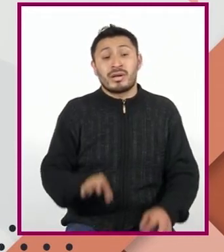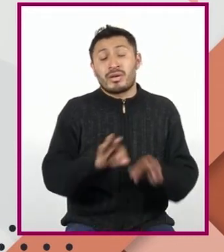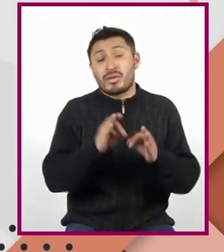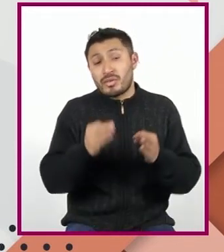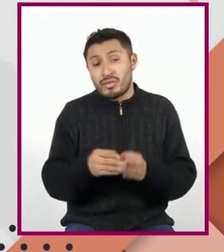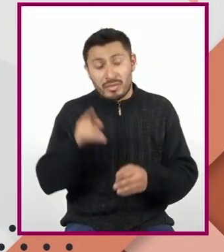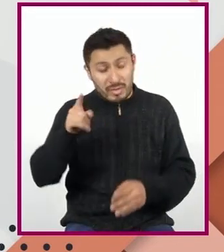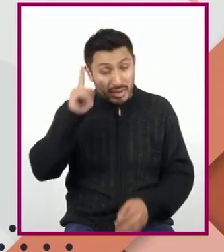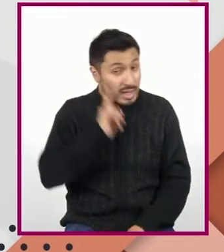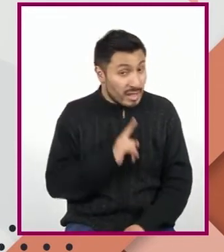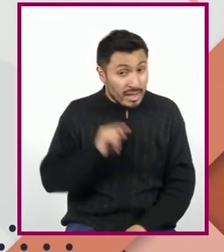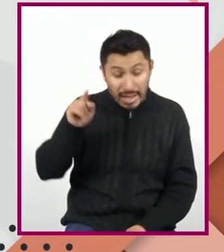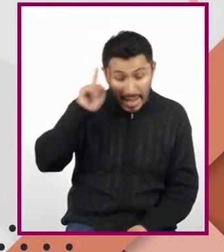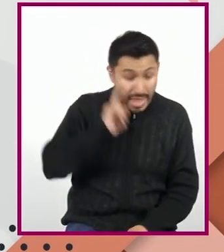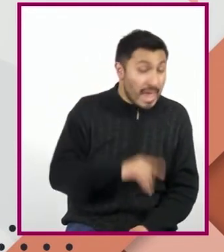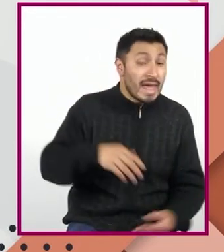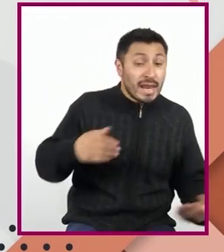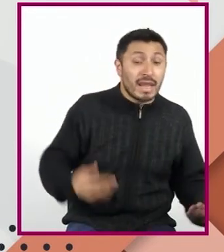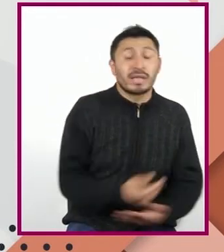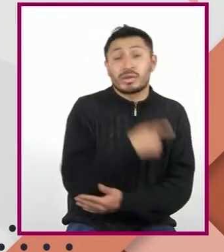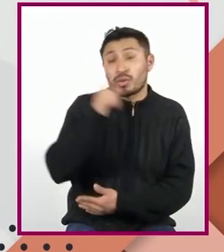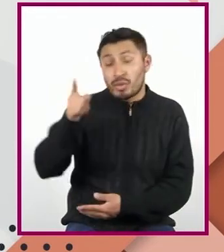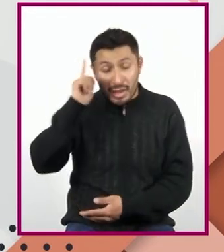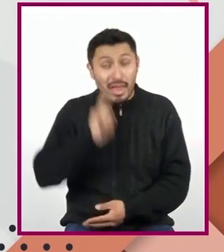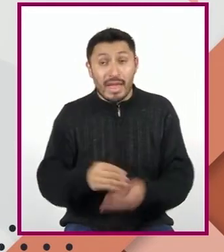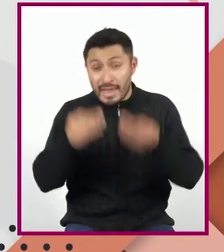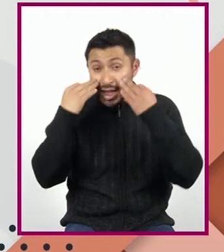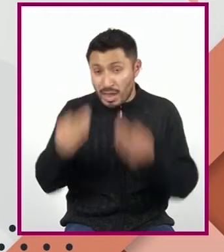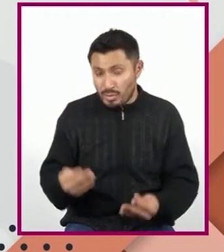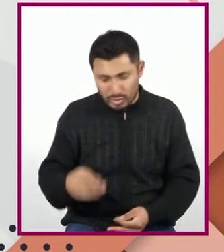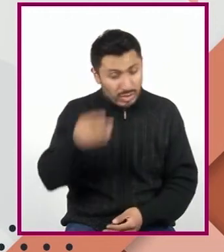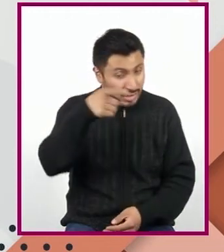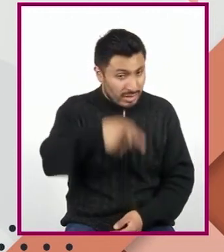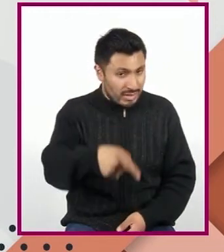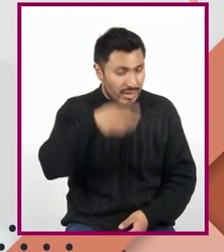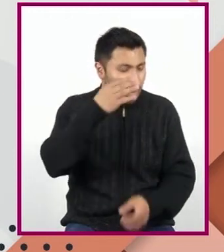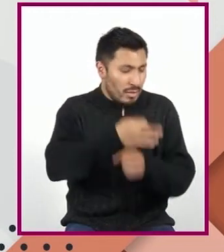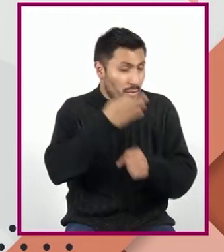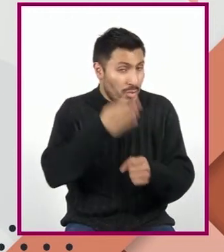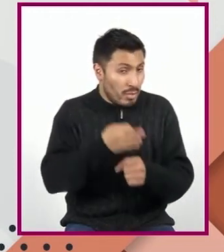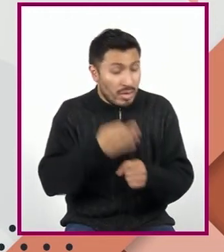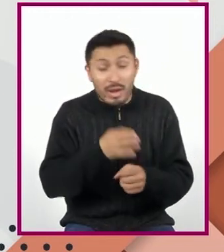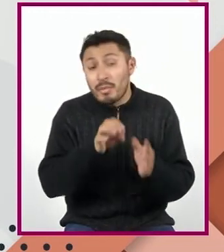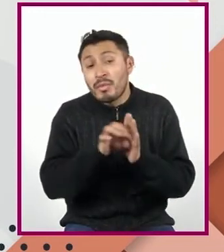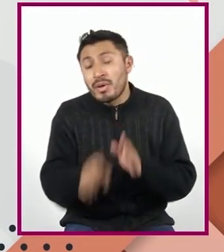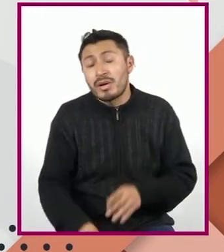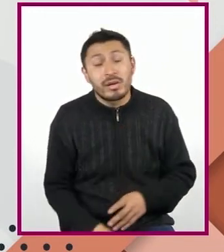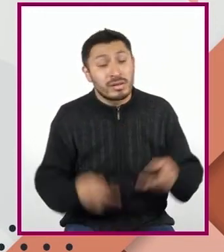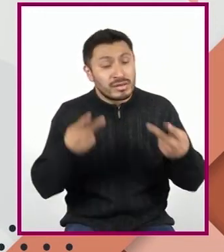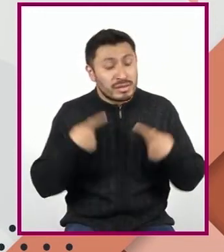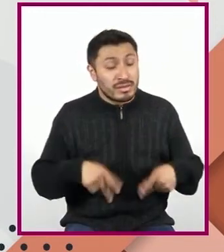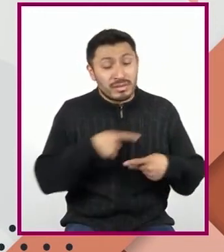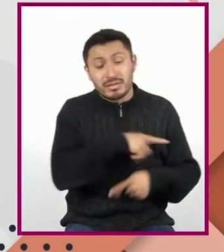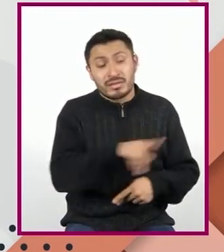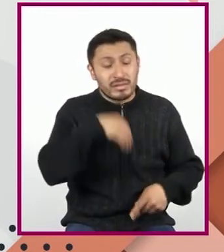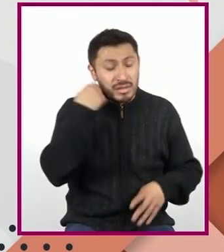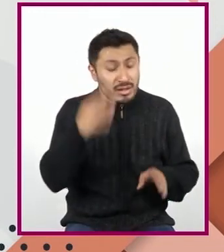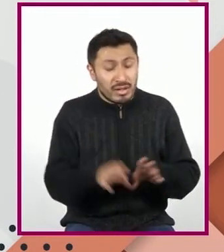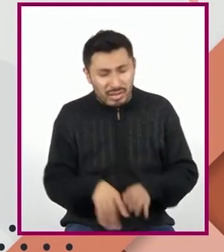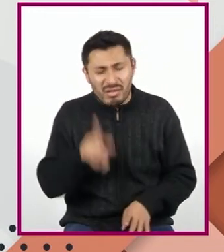ha escrito varias, muy a su estilo y que considera las obras de Molière como algo sin igual. Veamos